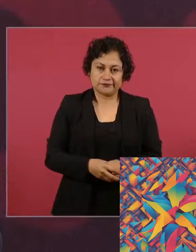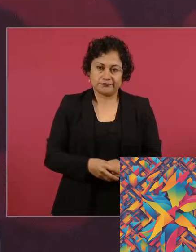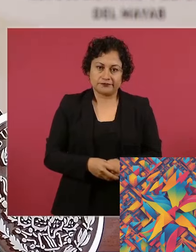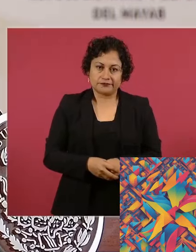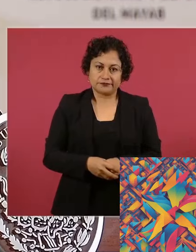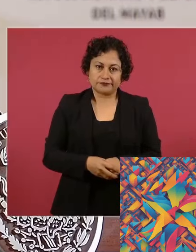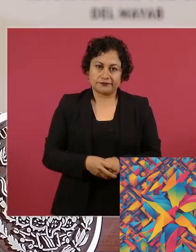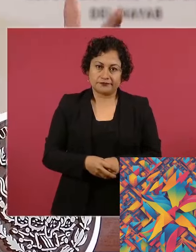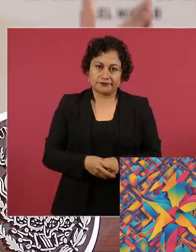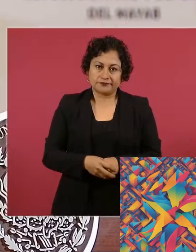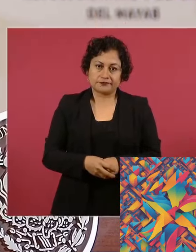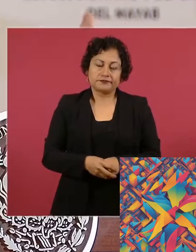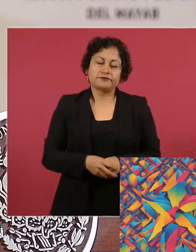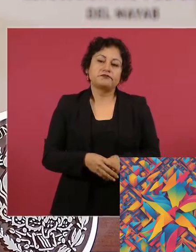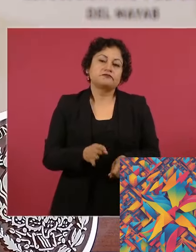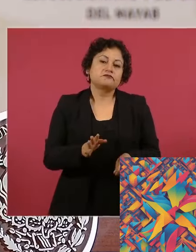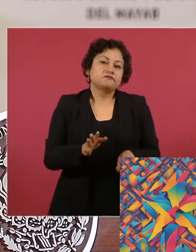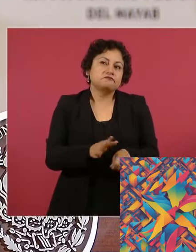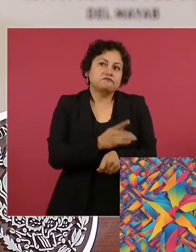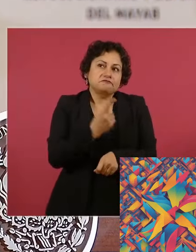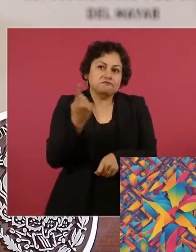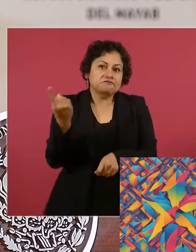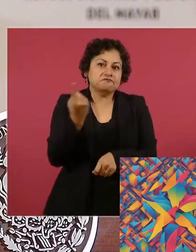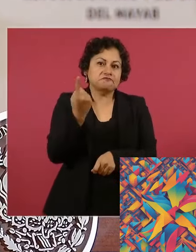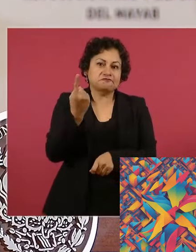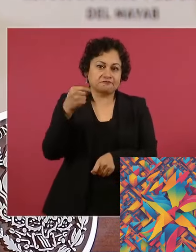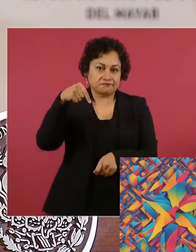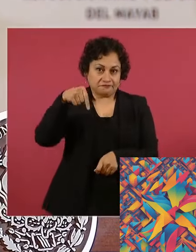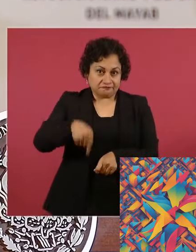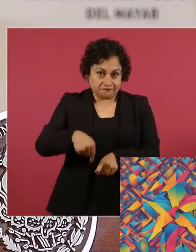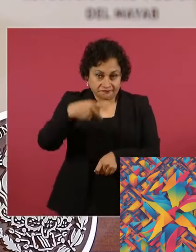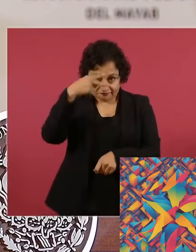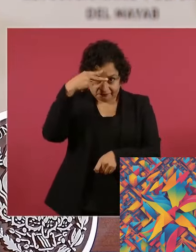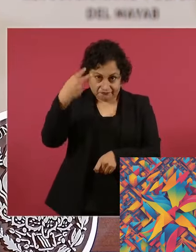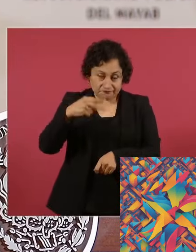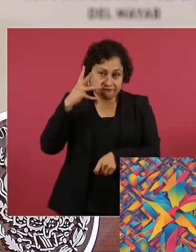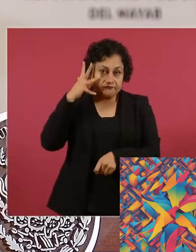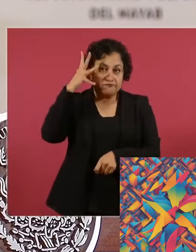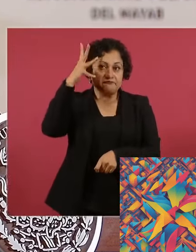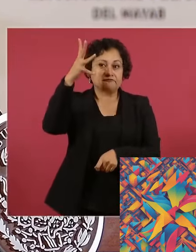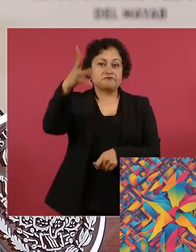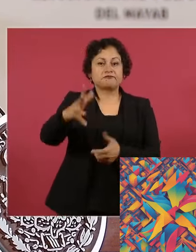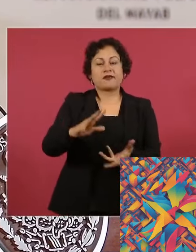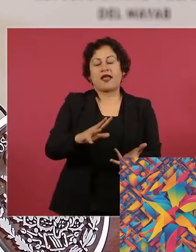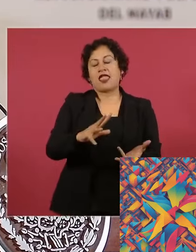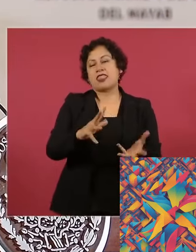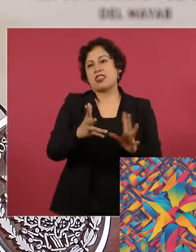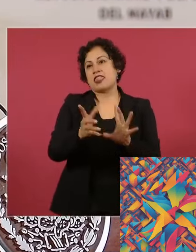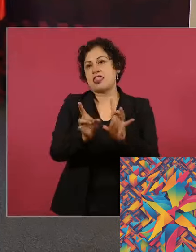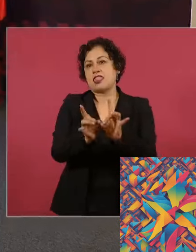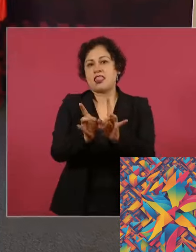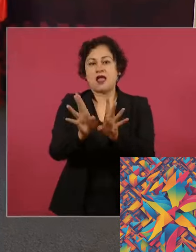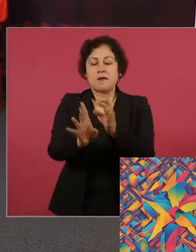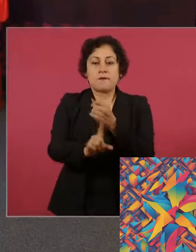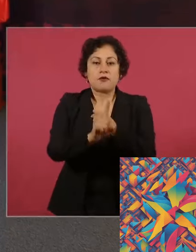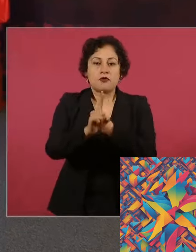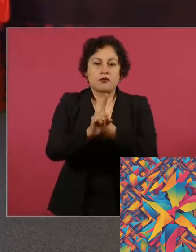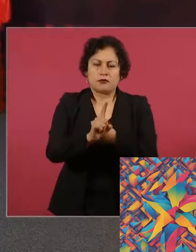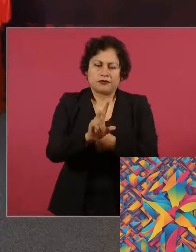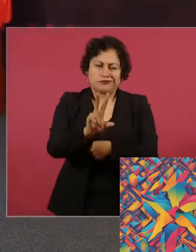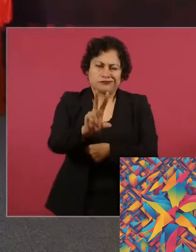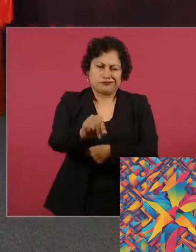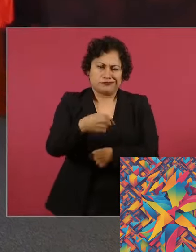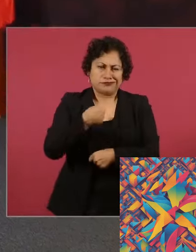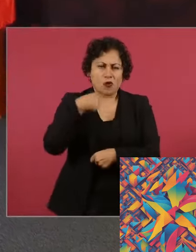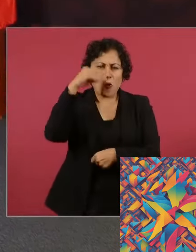lugar, este episodio destaca la importancia de la resiliencia en la política. Frente a acusaciones que podrían desmoronar carreras